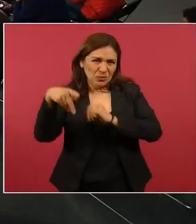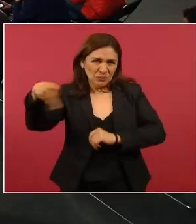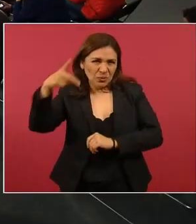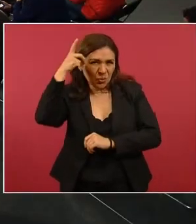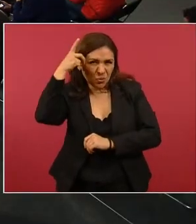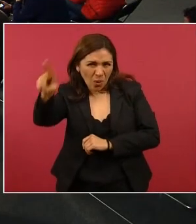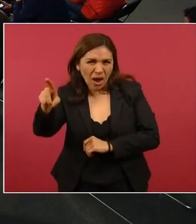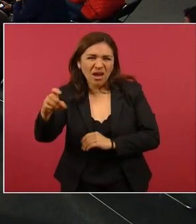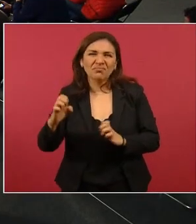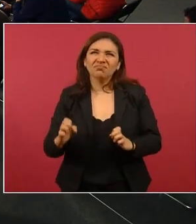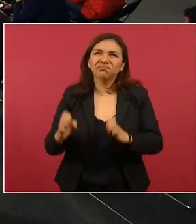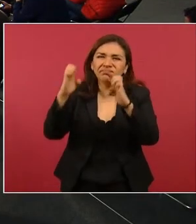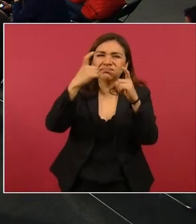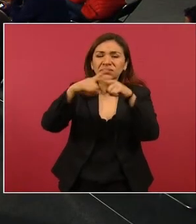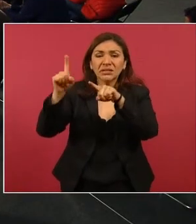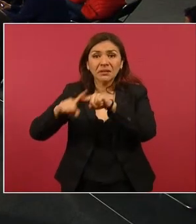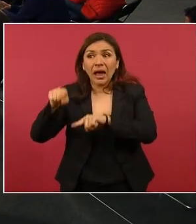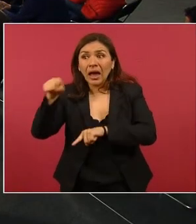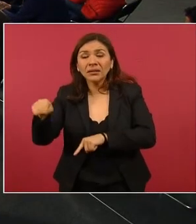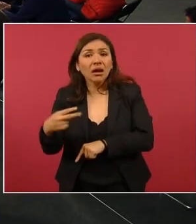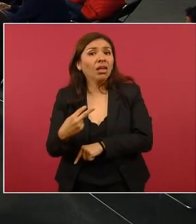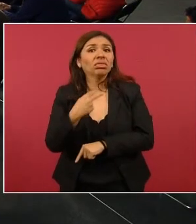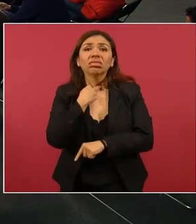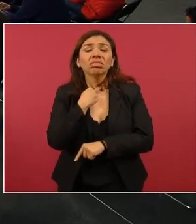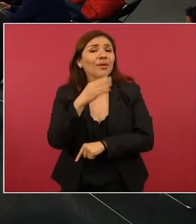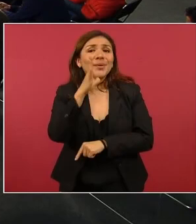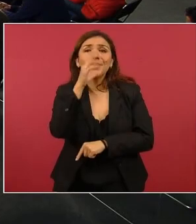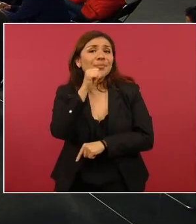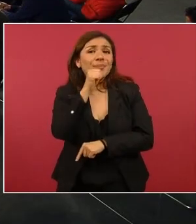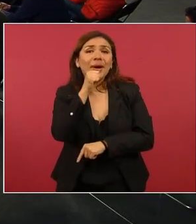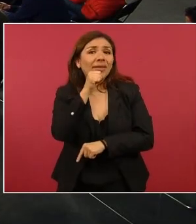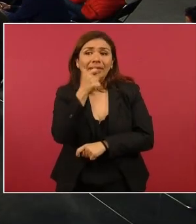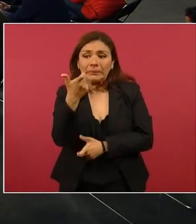sus bienes, no le alcanzan